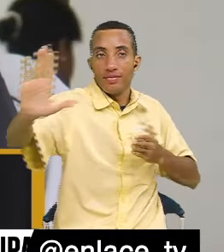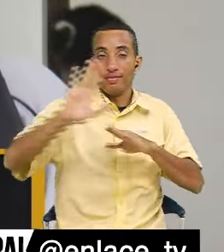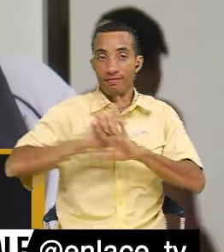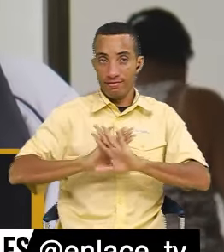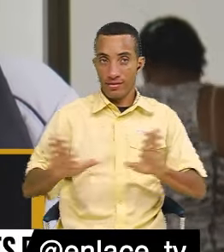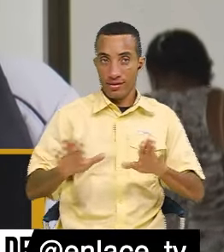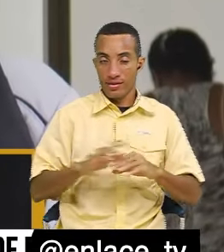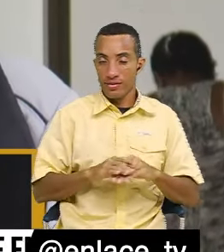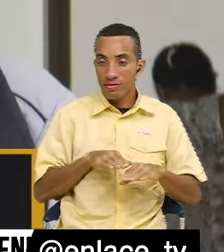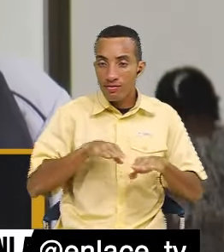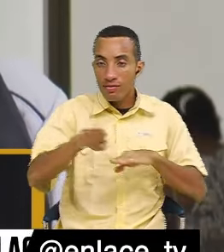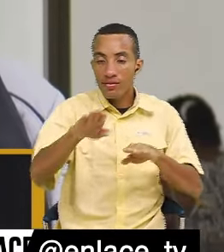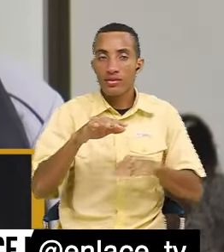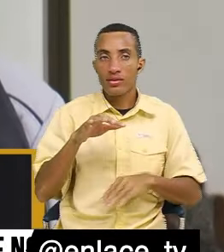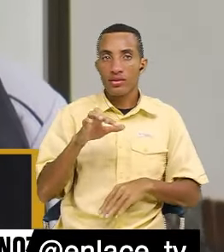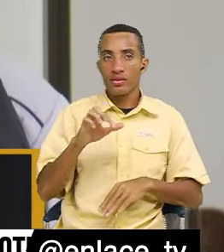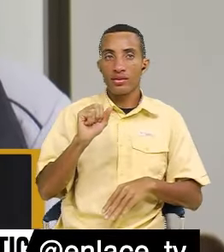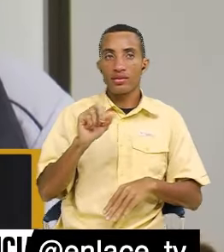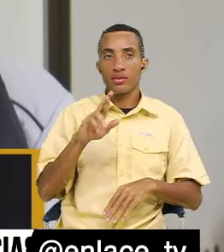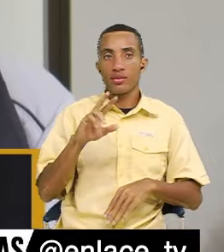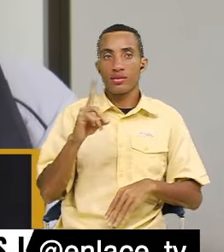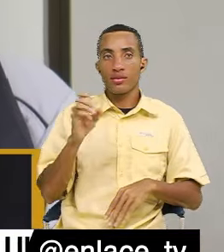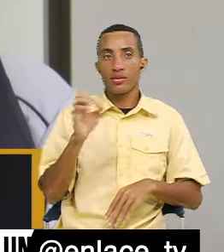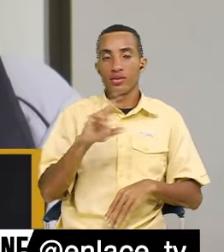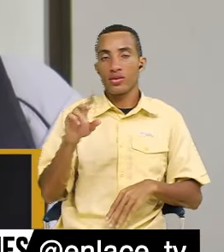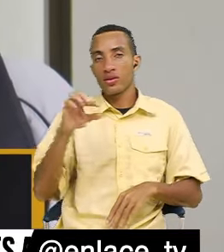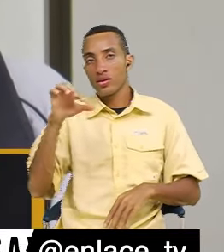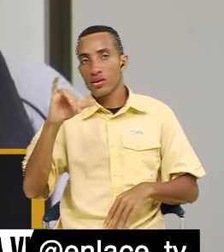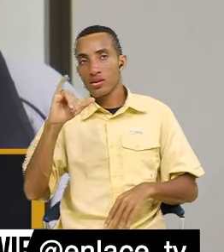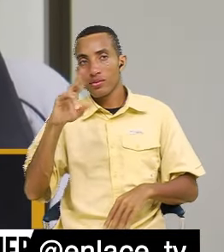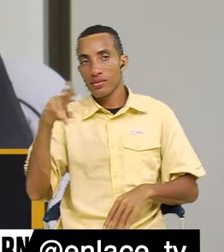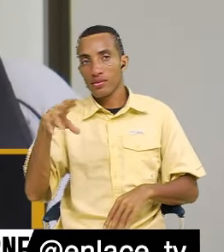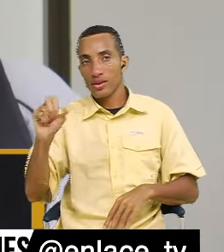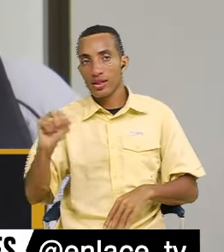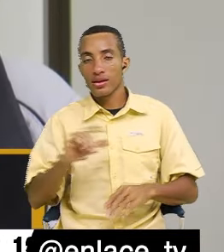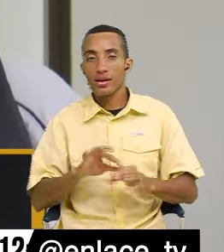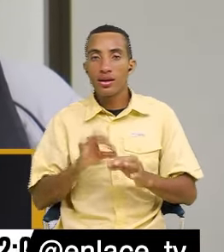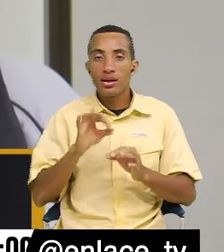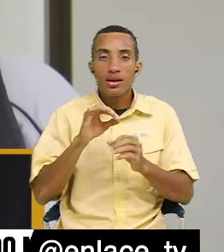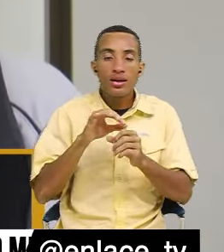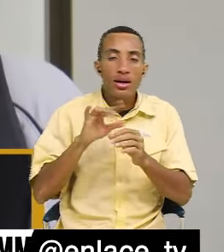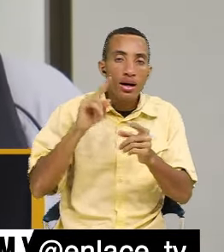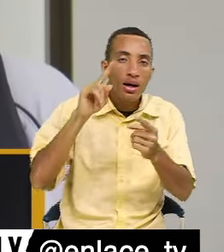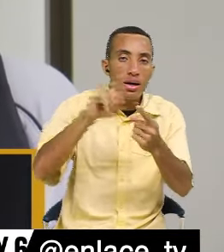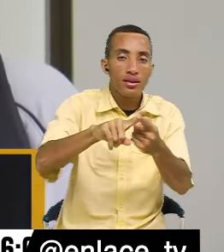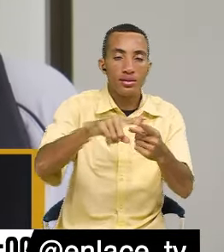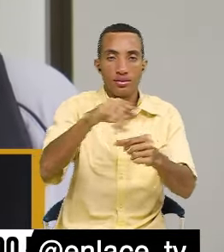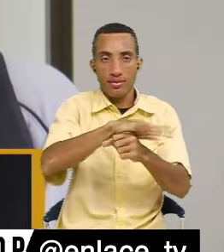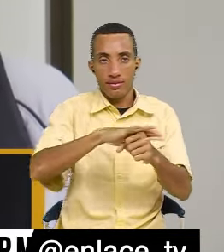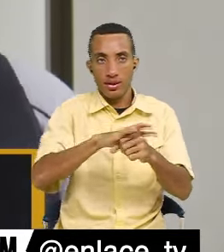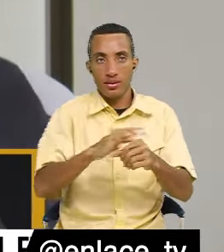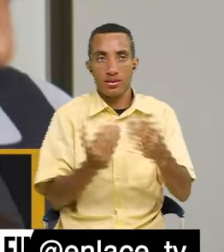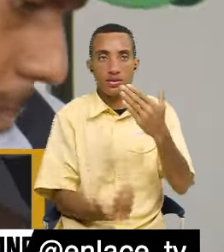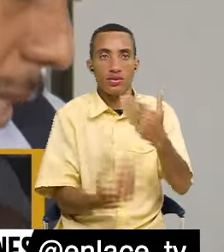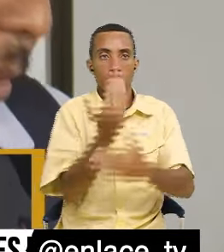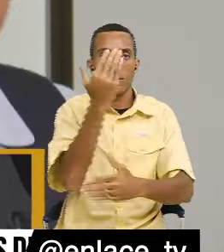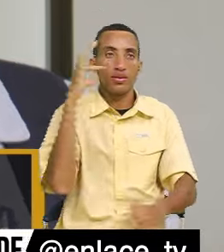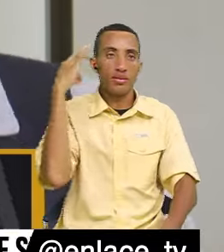es Pardos Pizza a Barrio Nuevo Palmira, y esperando que lo que dijo el señor alcalde